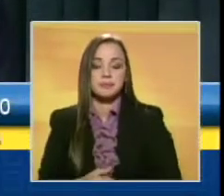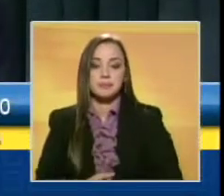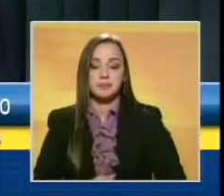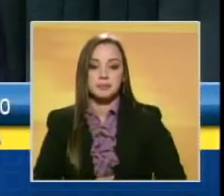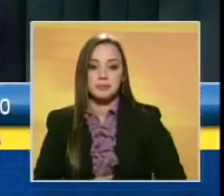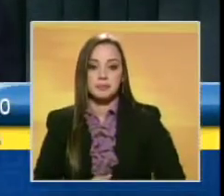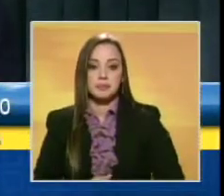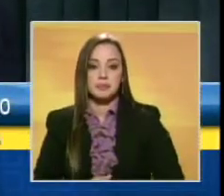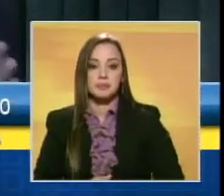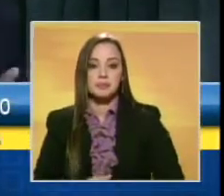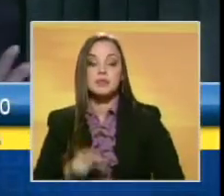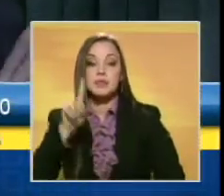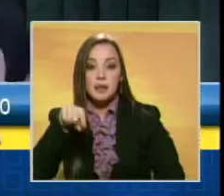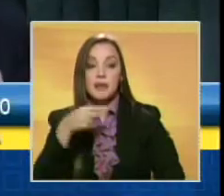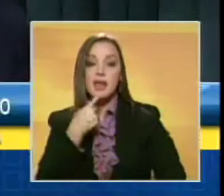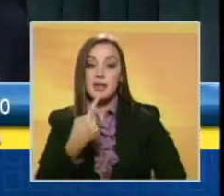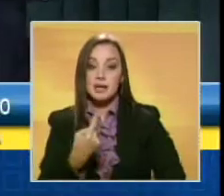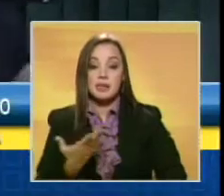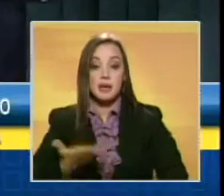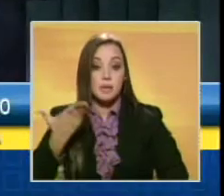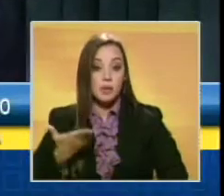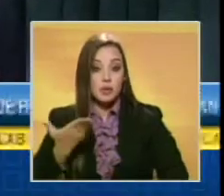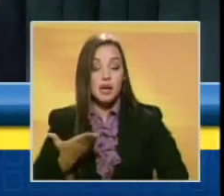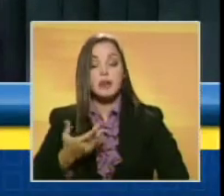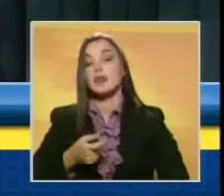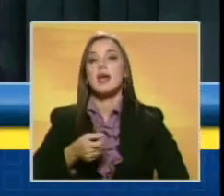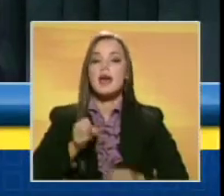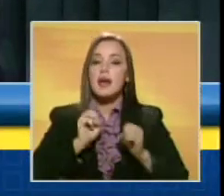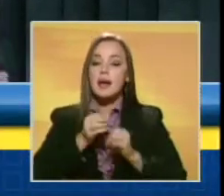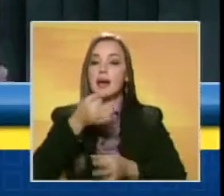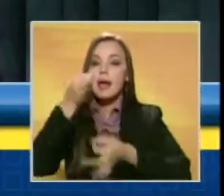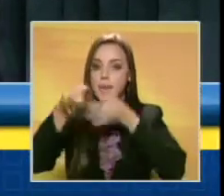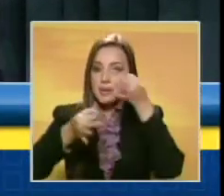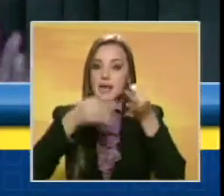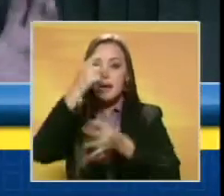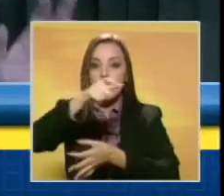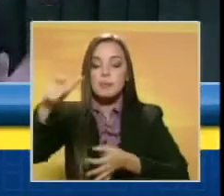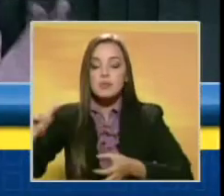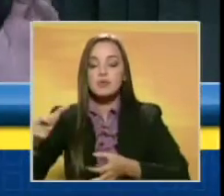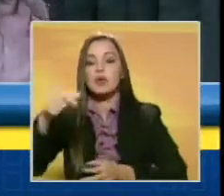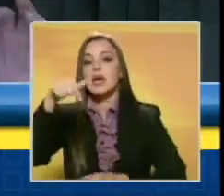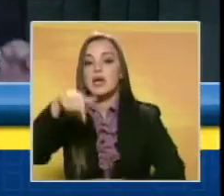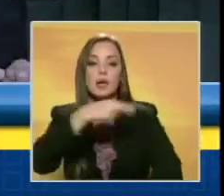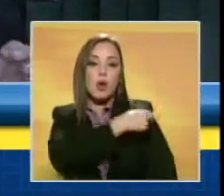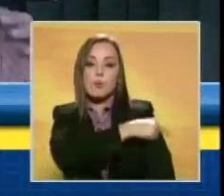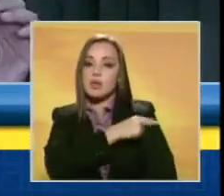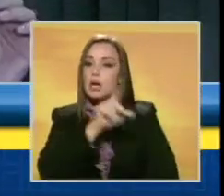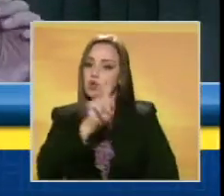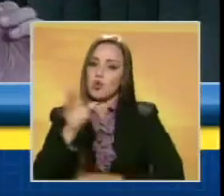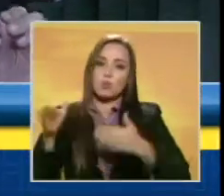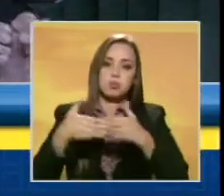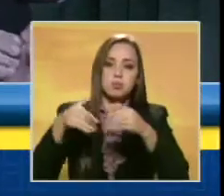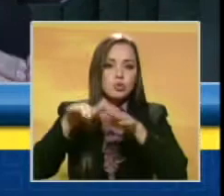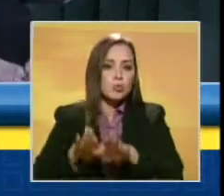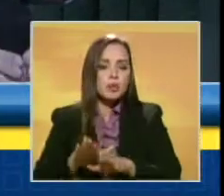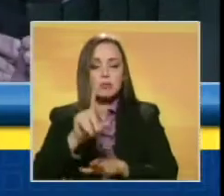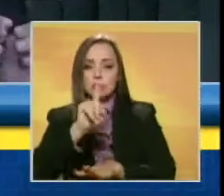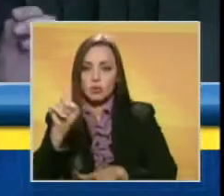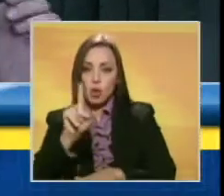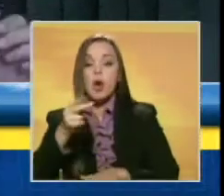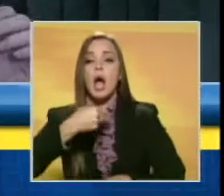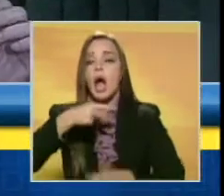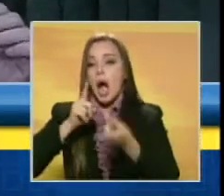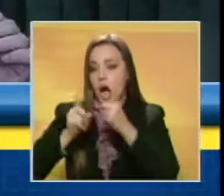Es importante también aclararle a la colectividad que el hospital no ha paralizado su funcionamiento. A pesar de que hay algunos servicios que nosotros estamos